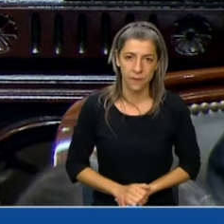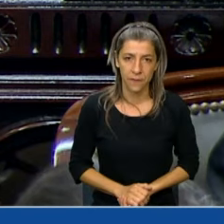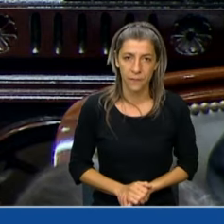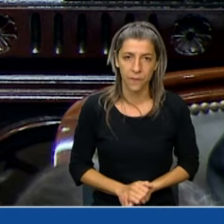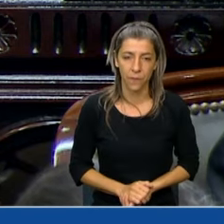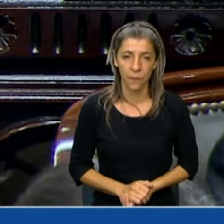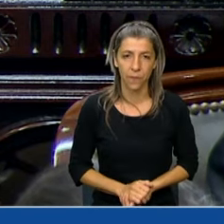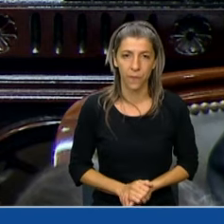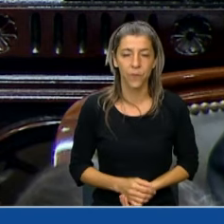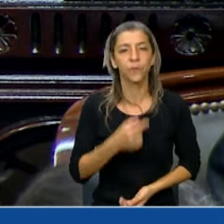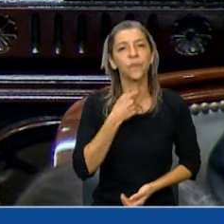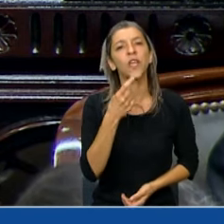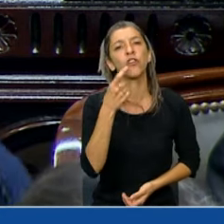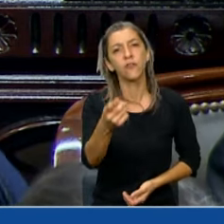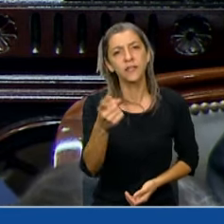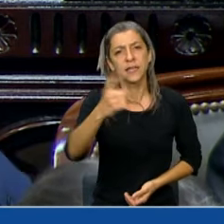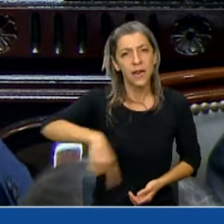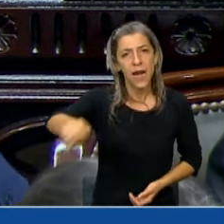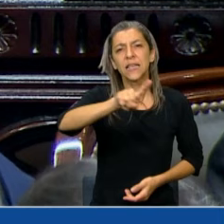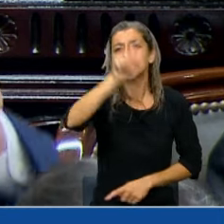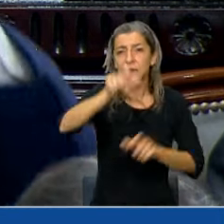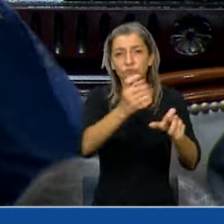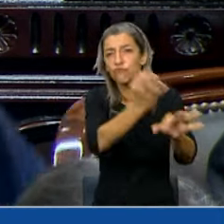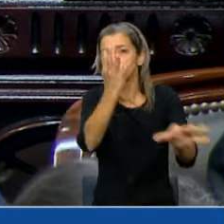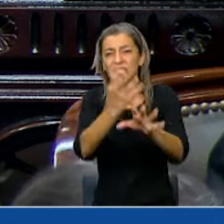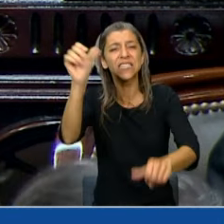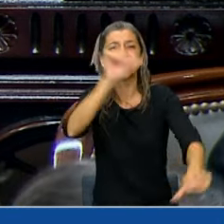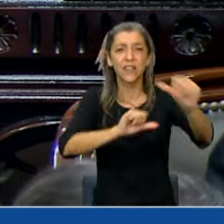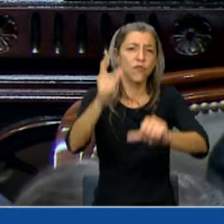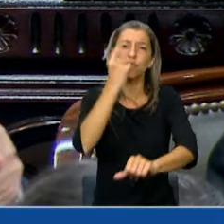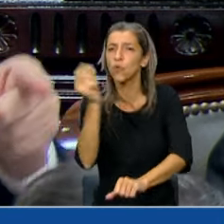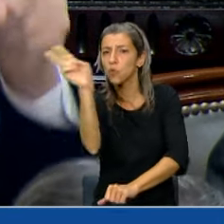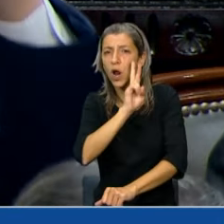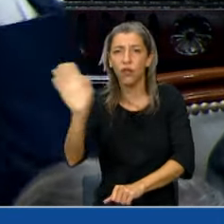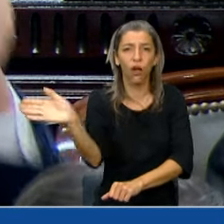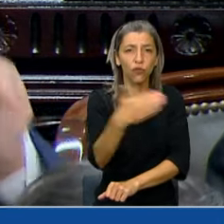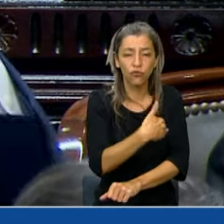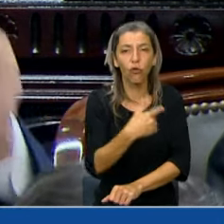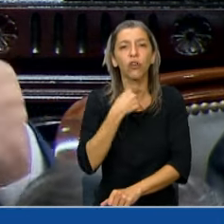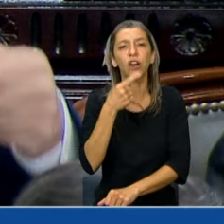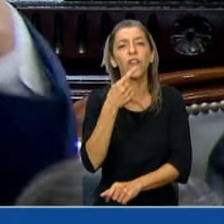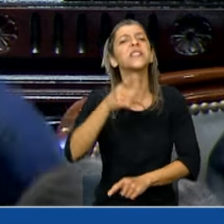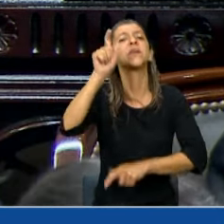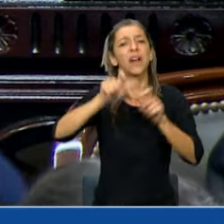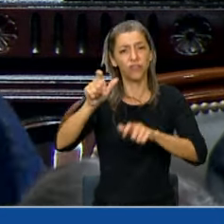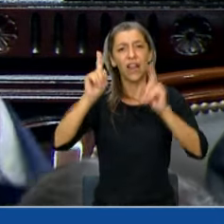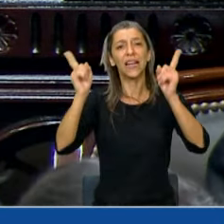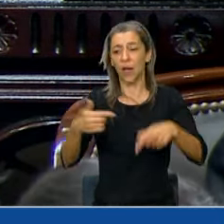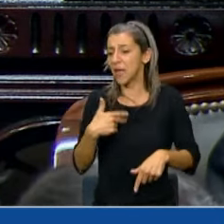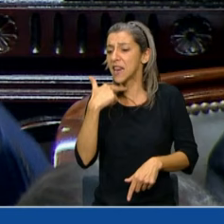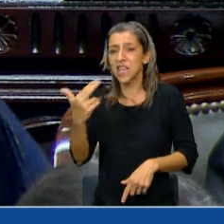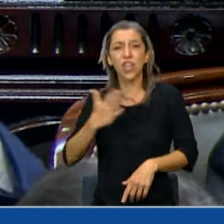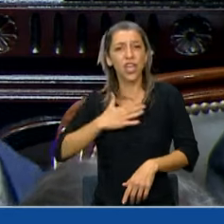más quiero decirles a todos los científicos y a las científicas y a los que quieren estudiar ciencia como mi hijo